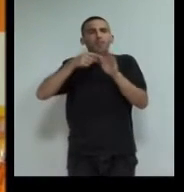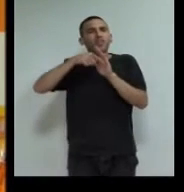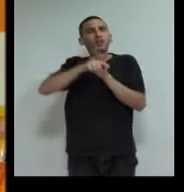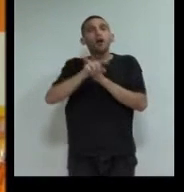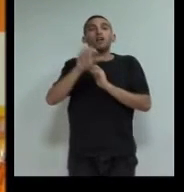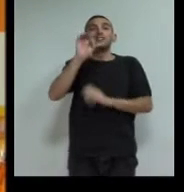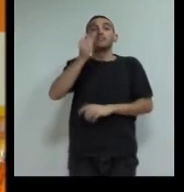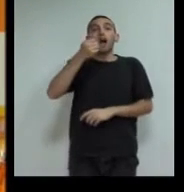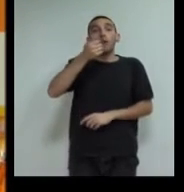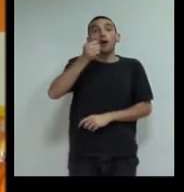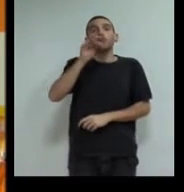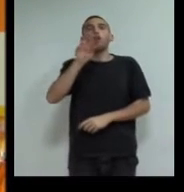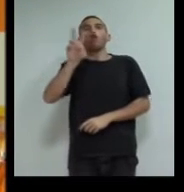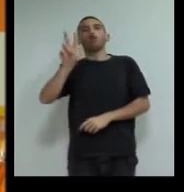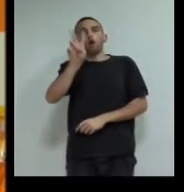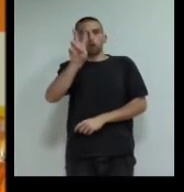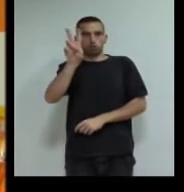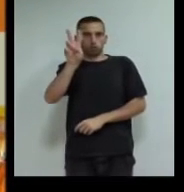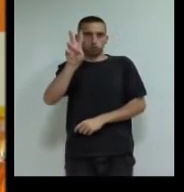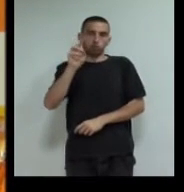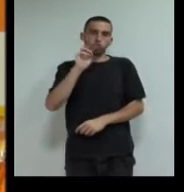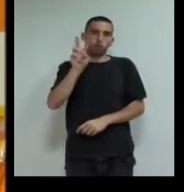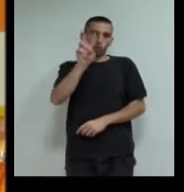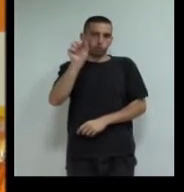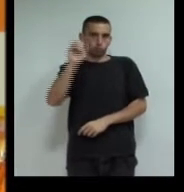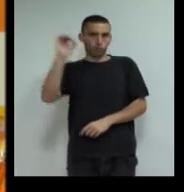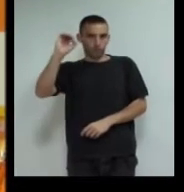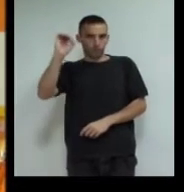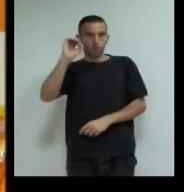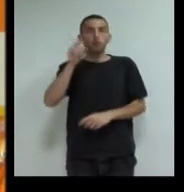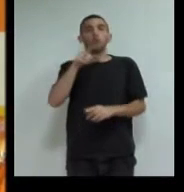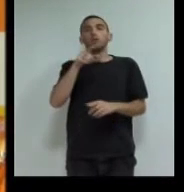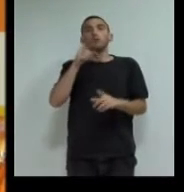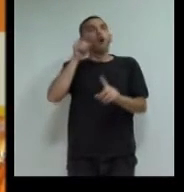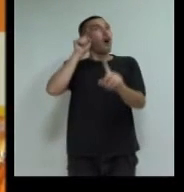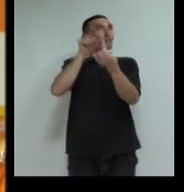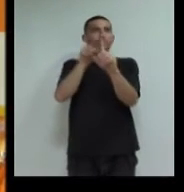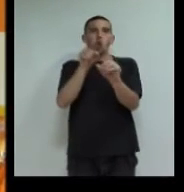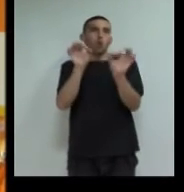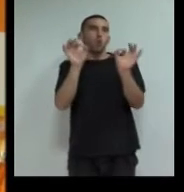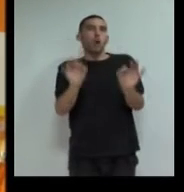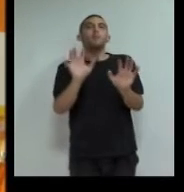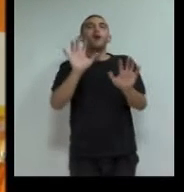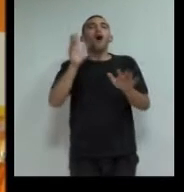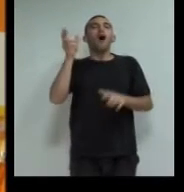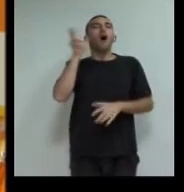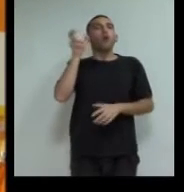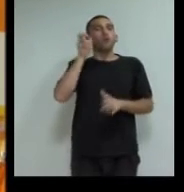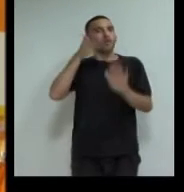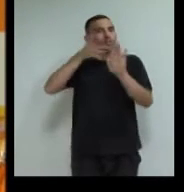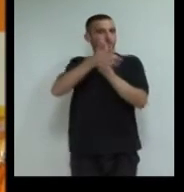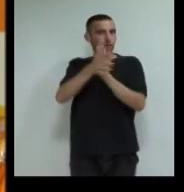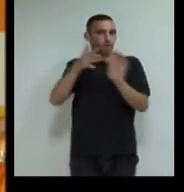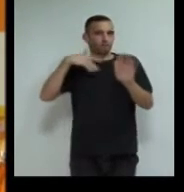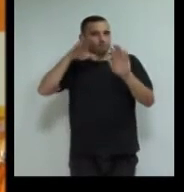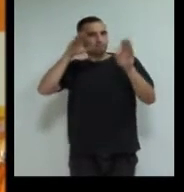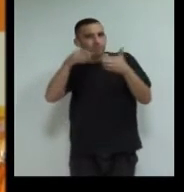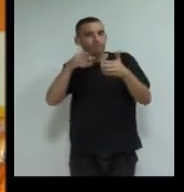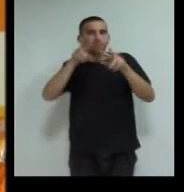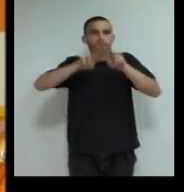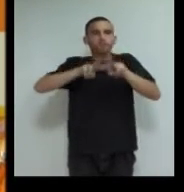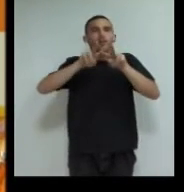SABAT 2.0, que se va a encargar también de hacer exactamente lo mismo, pero con la audiodescripción. Entonces estamos ahora mismo en